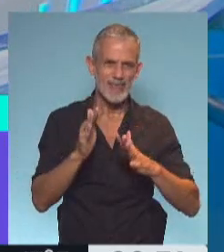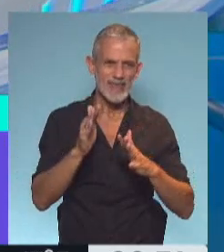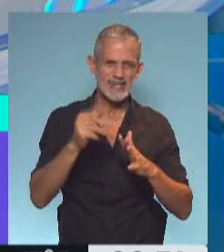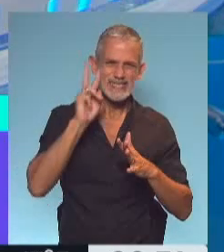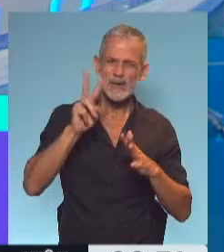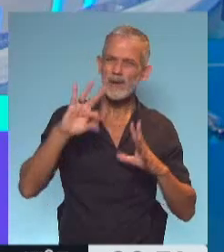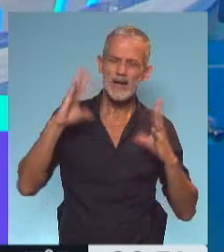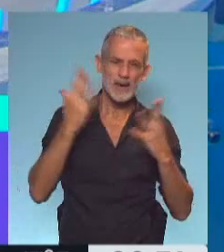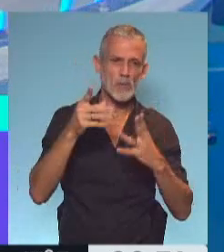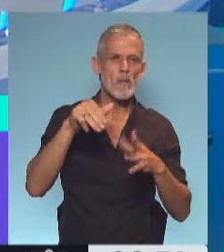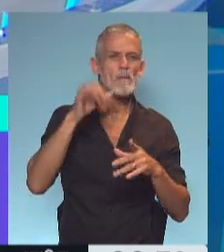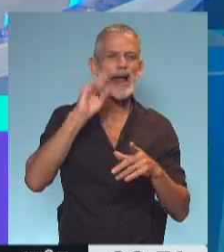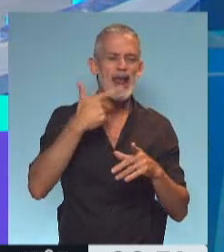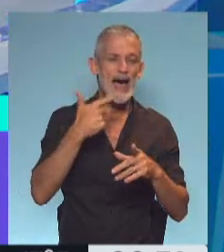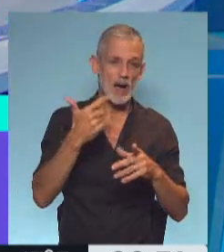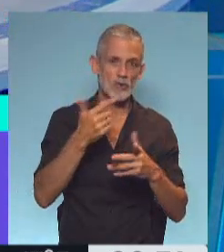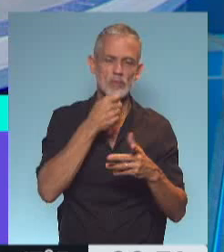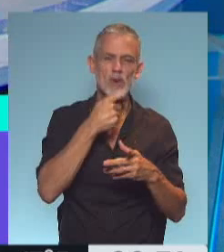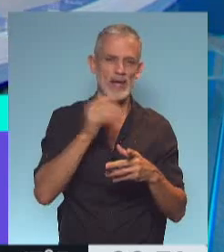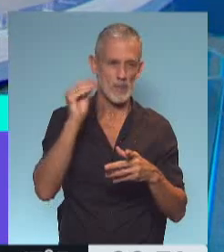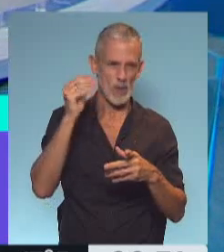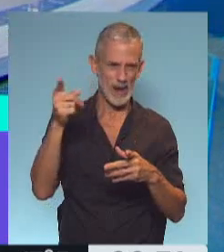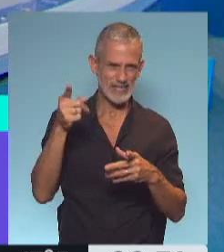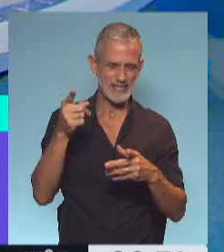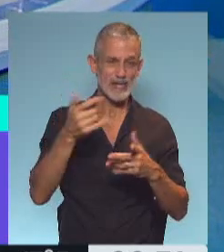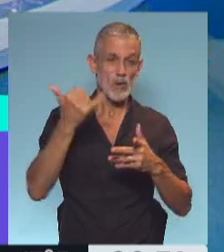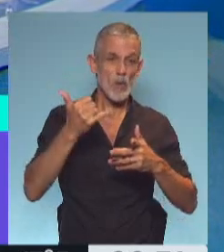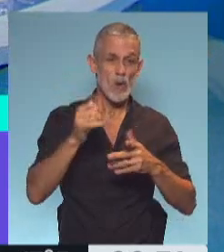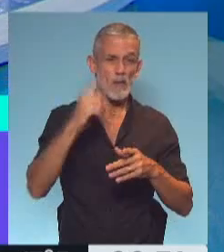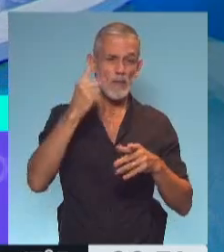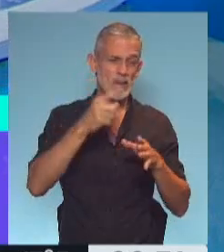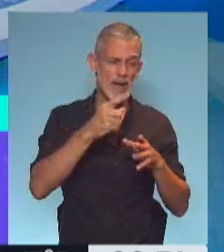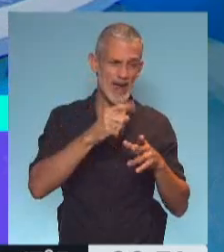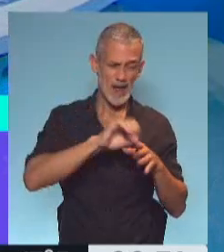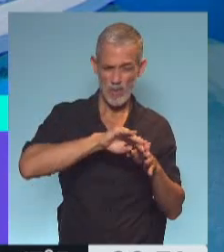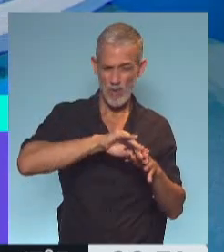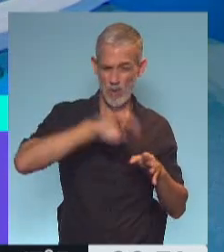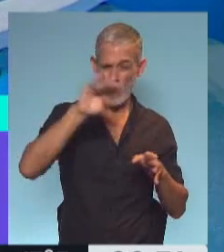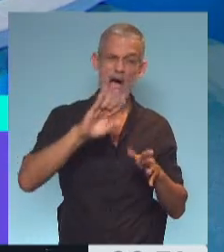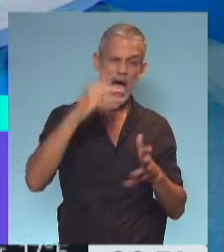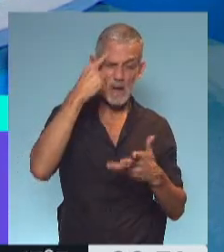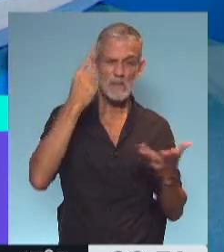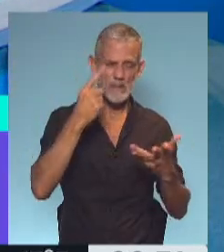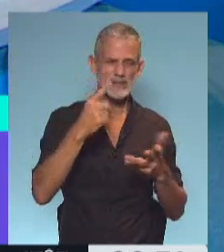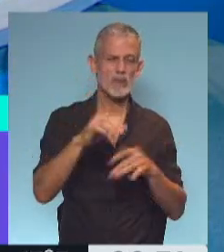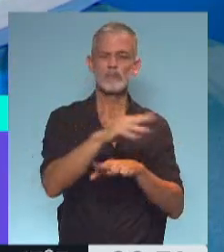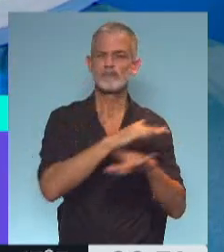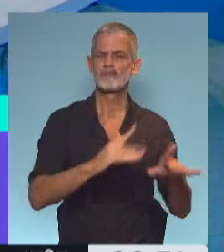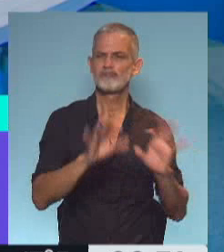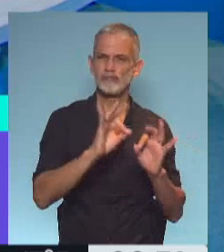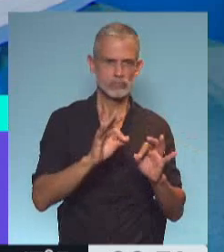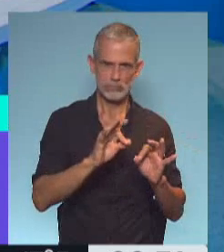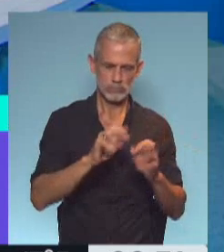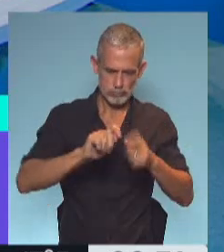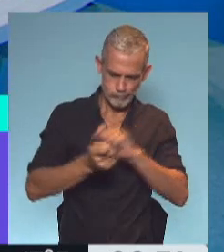otros lugares como Manaos en el Brasil, donde tuvieron una primera ola brutal, pensaron que iban a tener rebaño, pero llegó otra